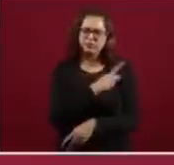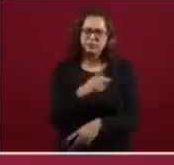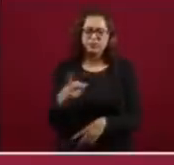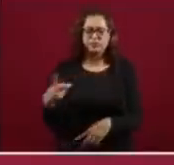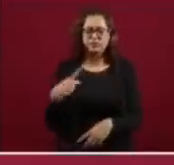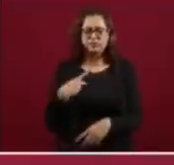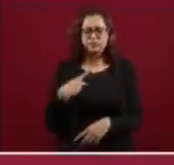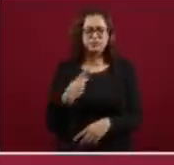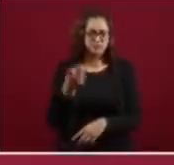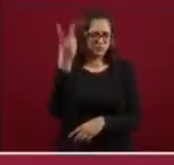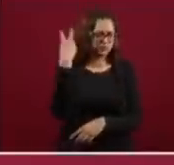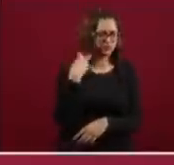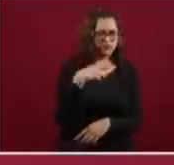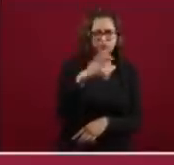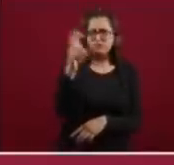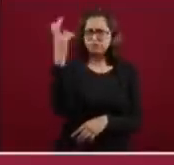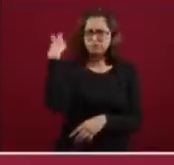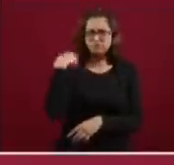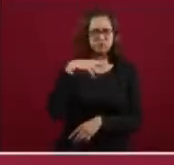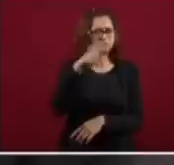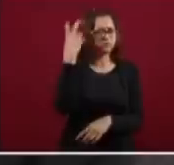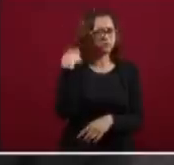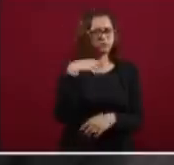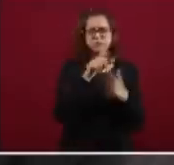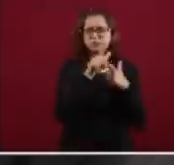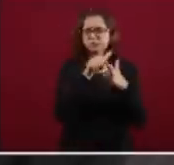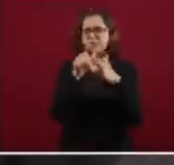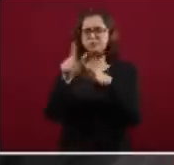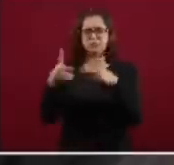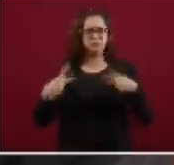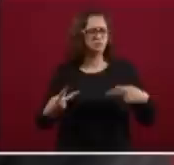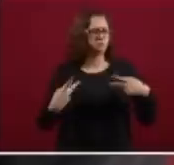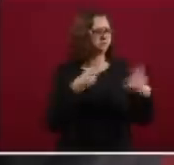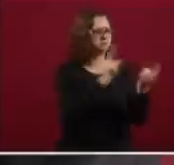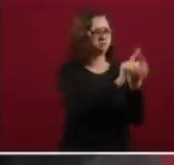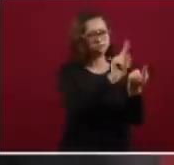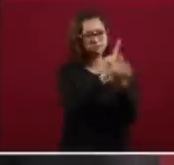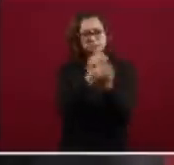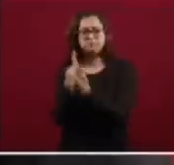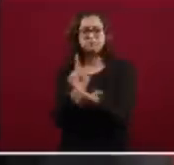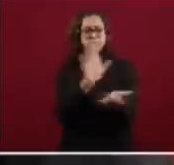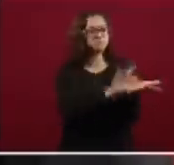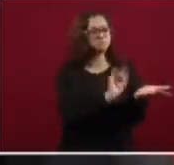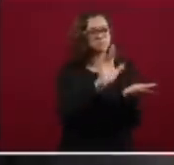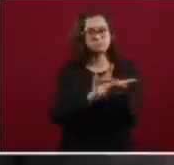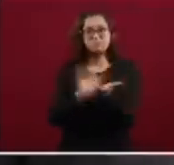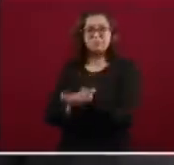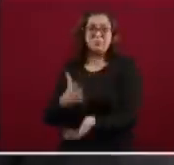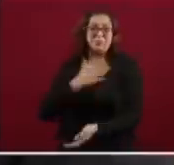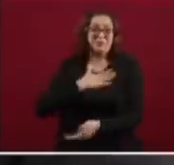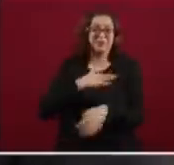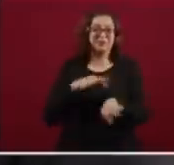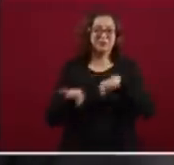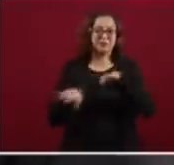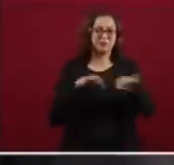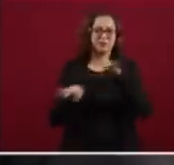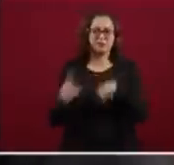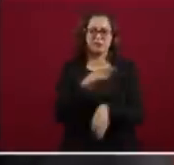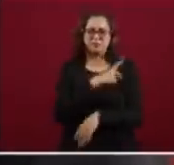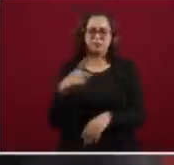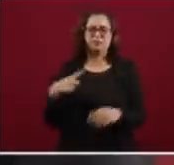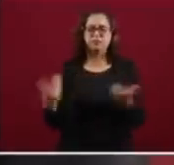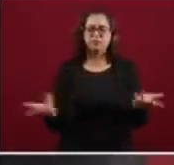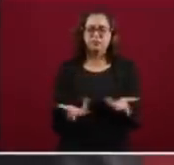esta gira para recoger los sentimientos de la gente y es mi trabajo es lo que tengo que seguir